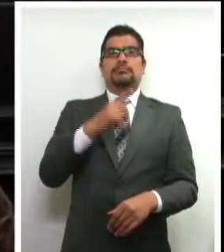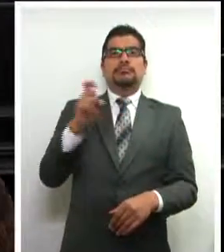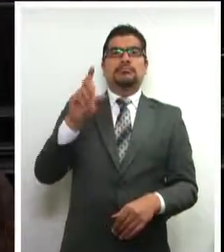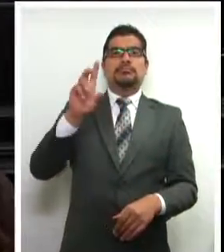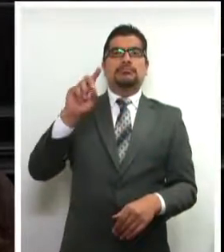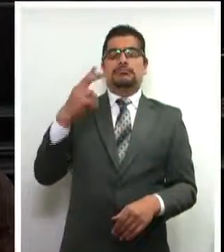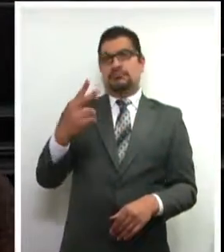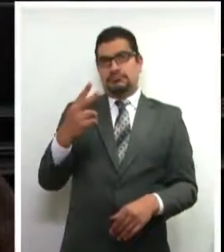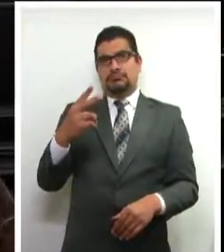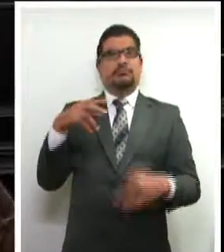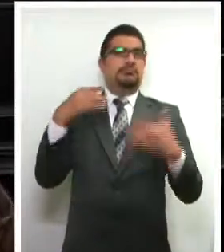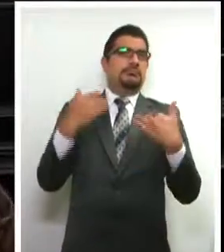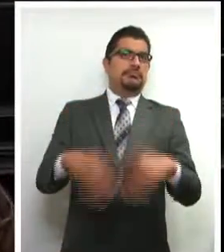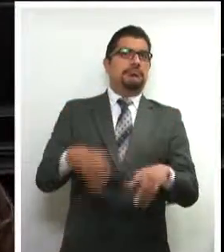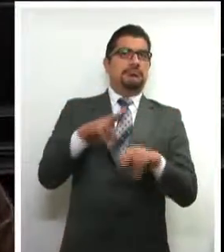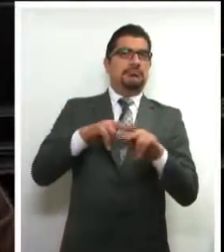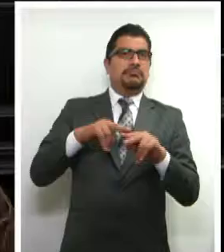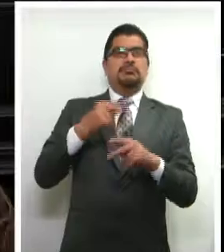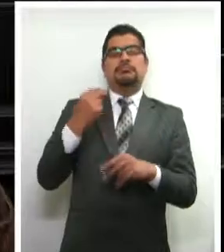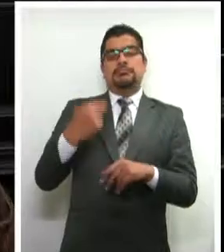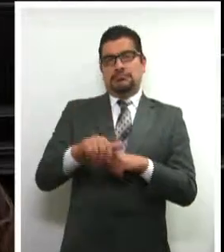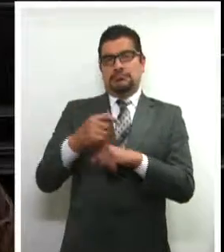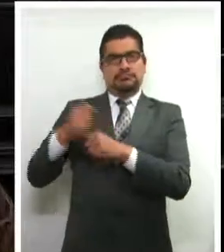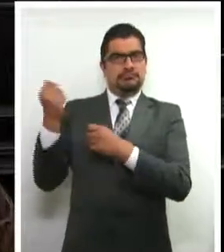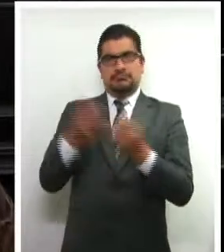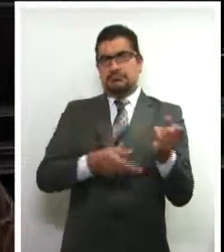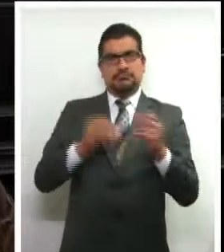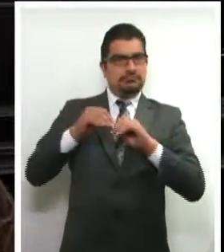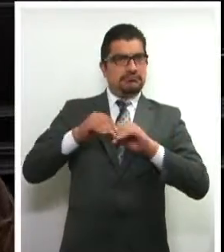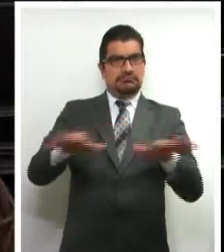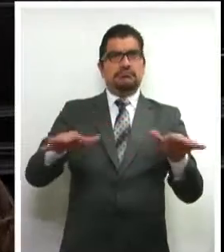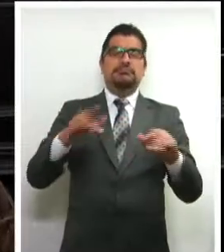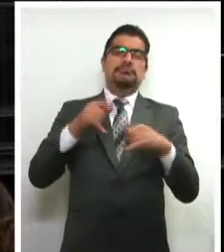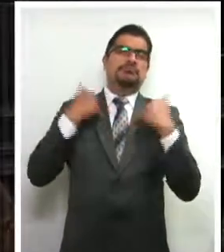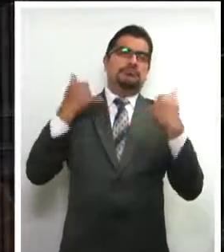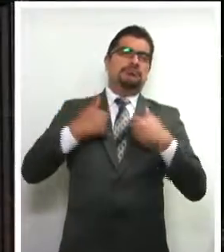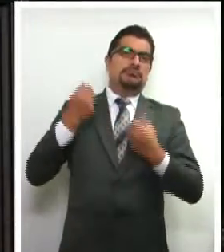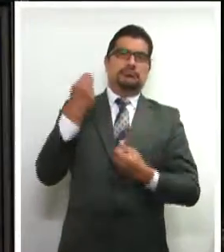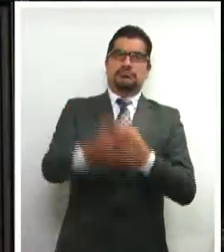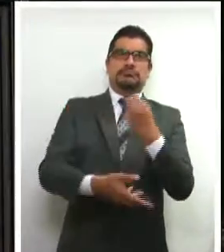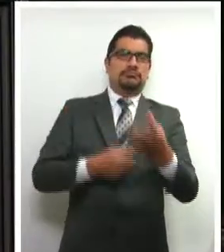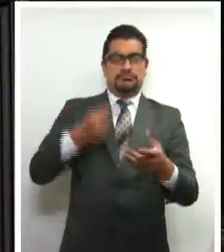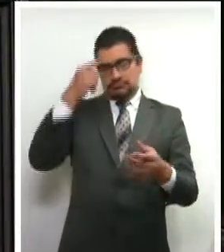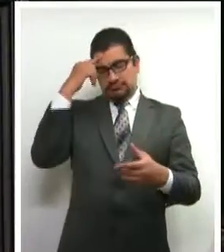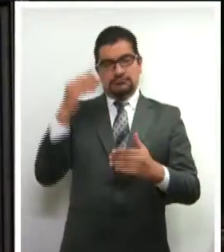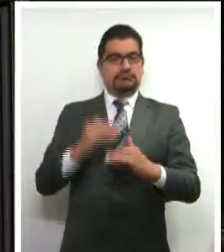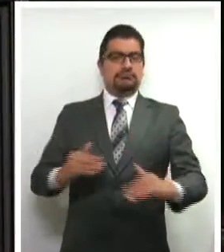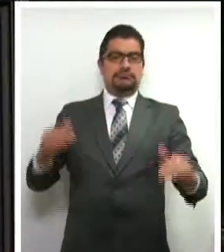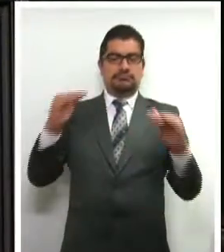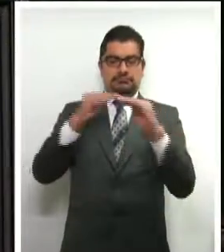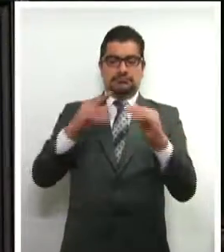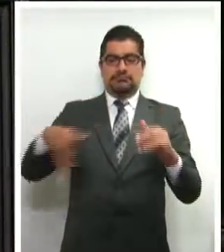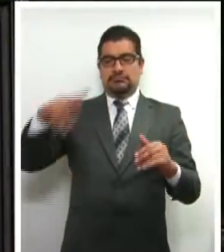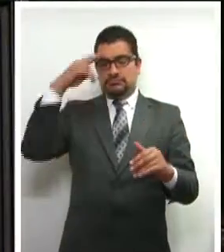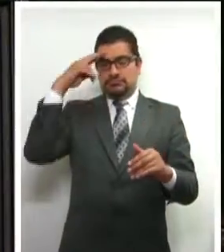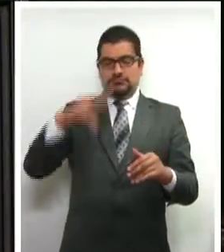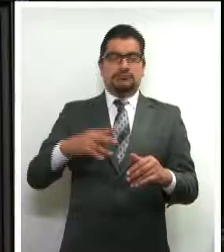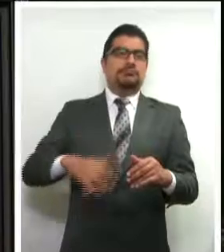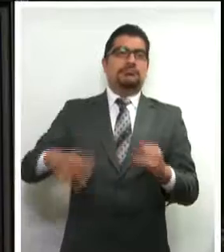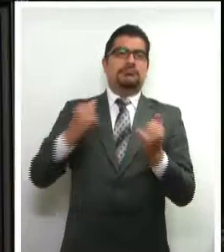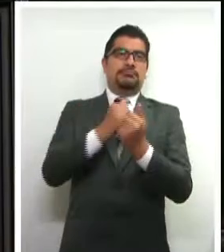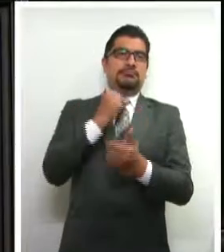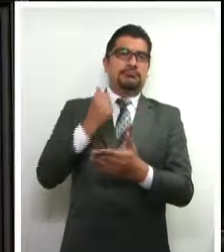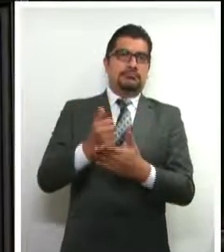32, son algunas de las contribuciones que han tenido las juventudes en la democratización del país y en la